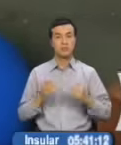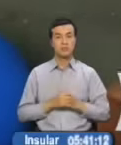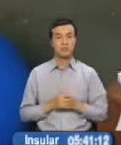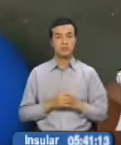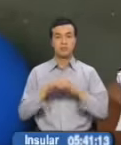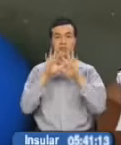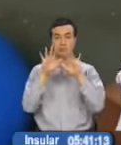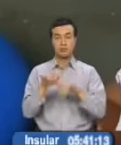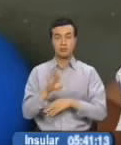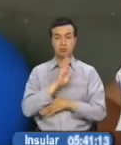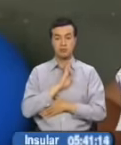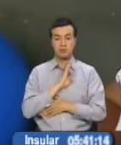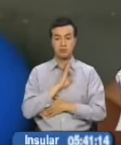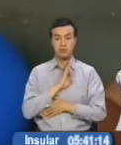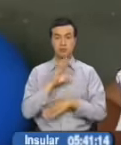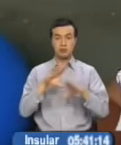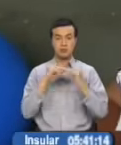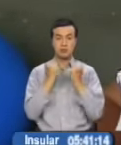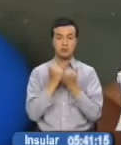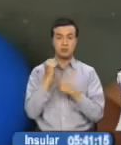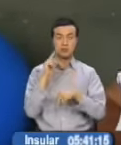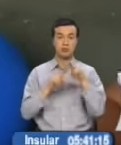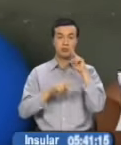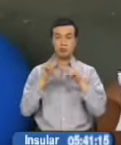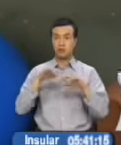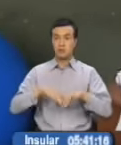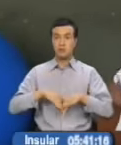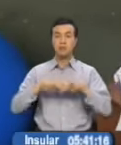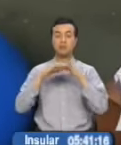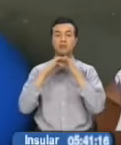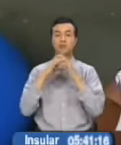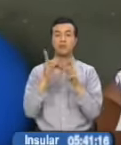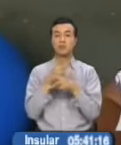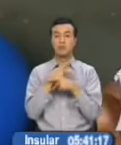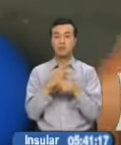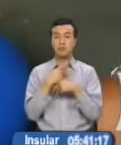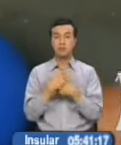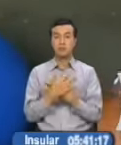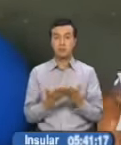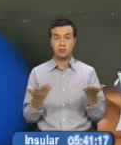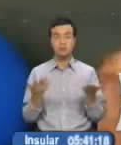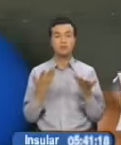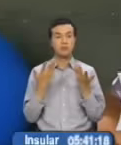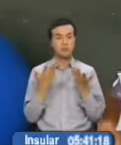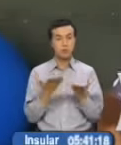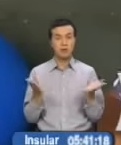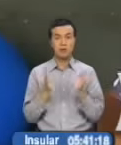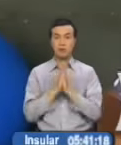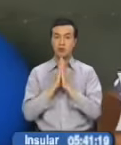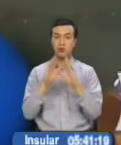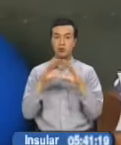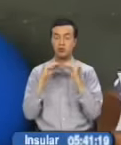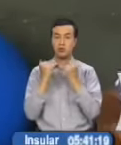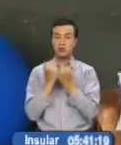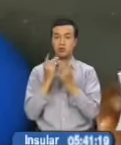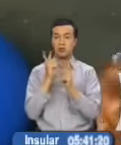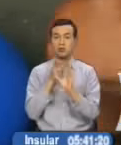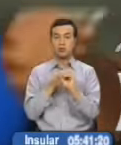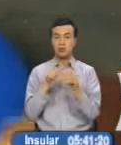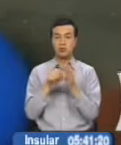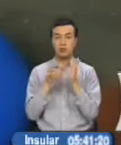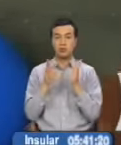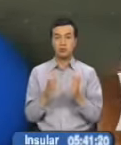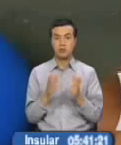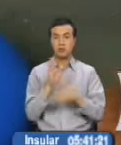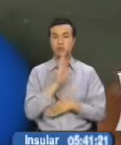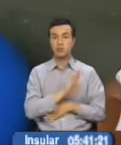la Secretaría Técnica del Comité de Reconstrucción y Reactivación Productiva ha solicitado al Consejo de Participación Ciudadana que